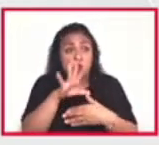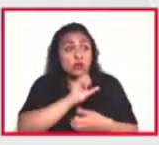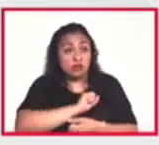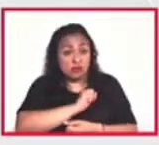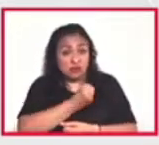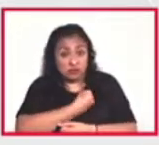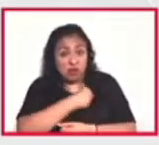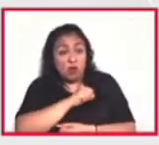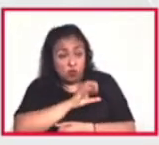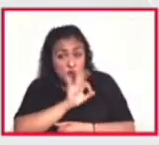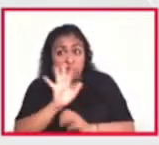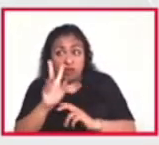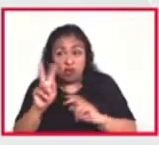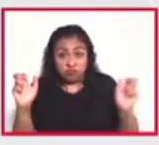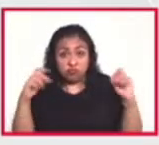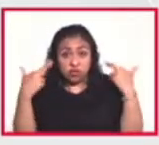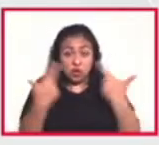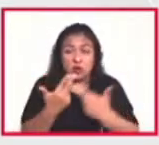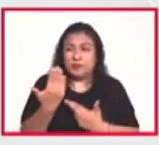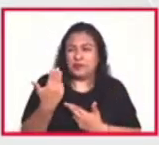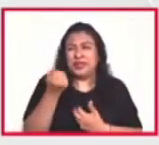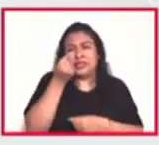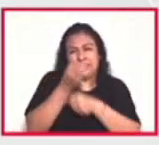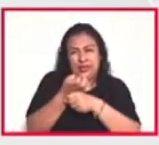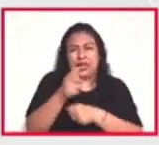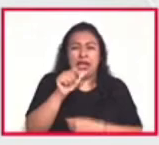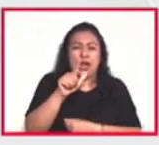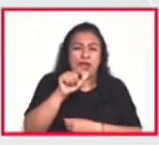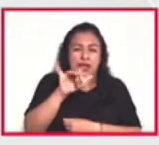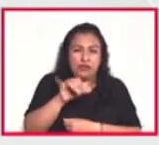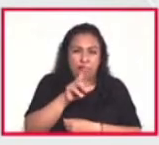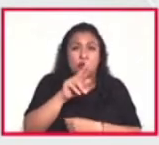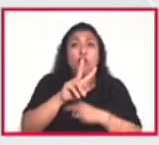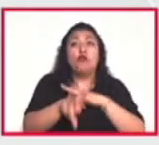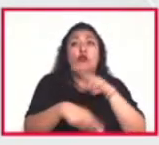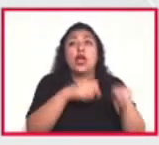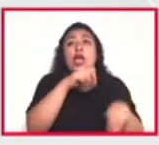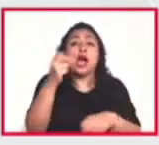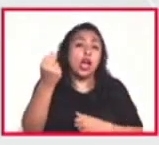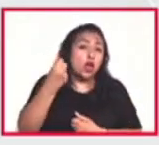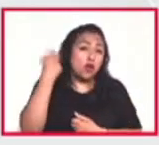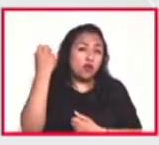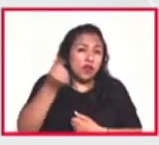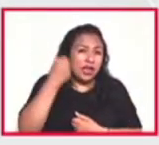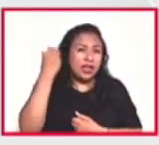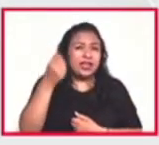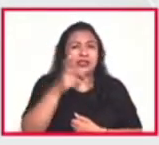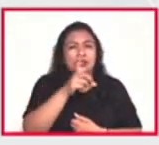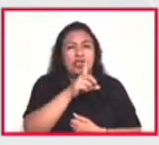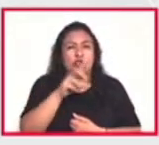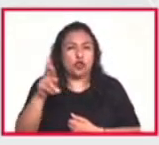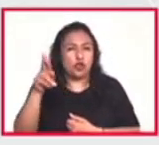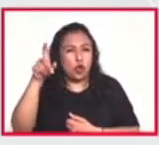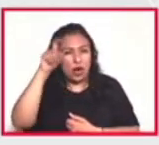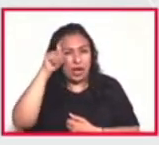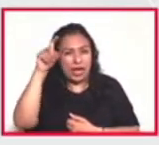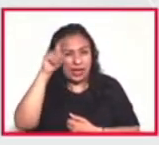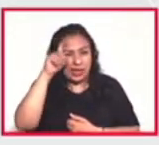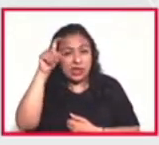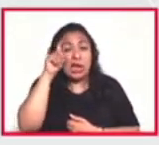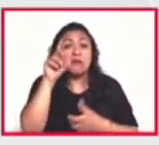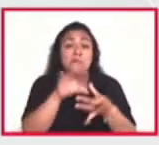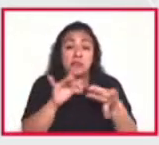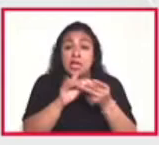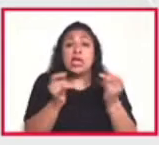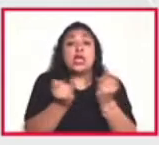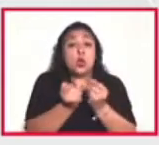unos instantes que la secretaria Alejandra Frausto estuvo presente en la conferencia del doctor López-Gatell, se refirió también a